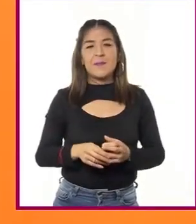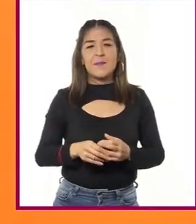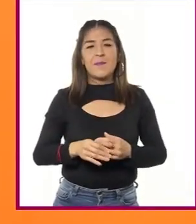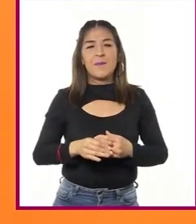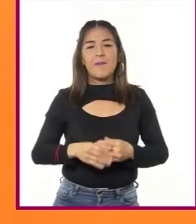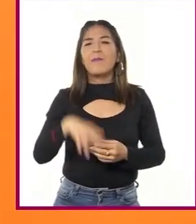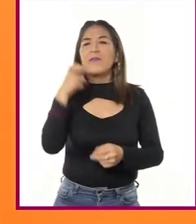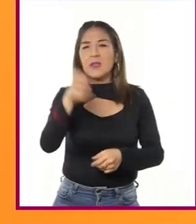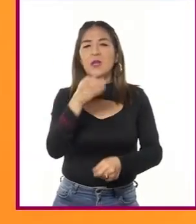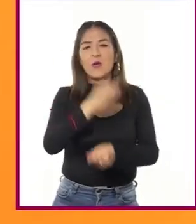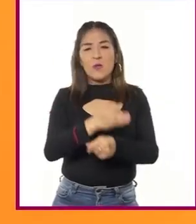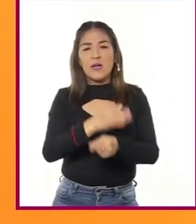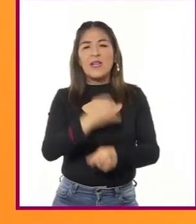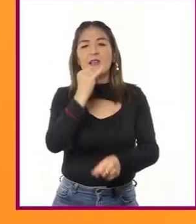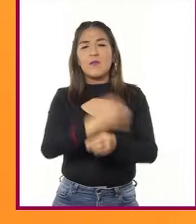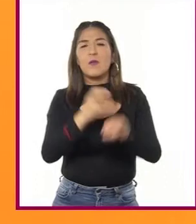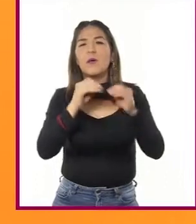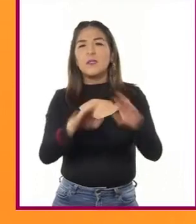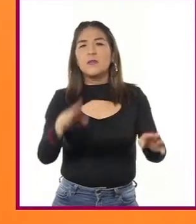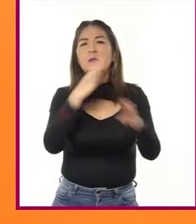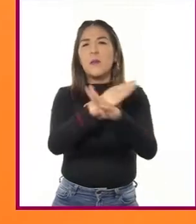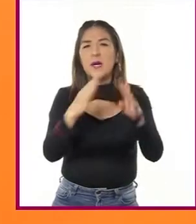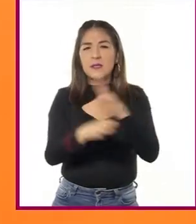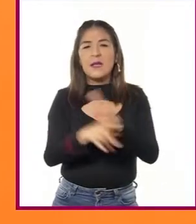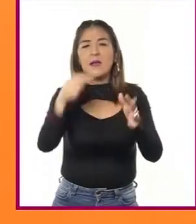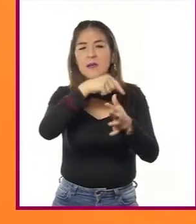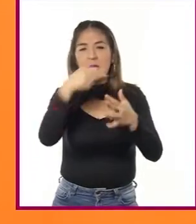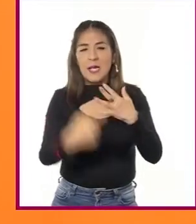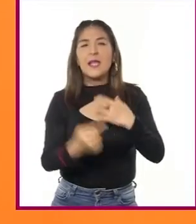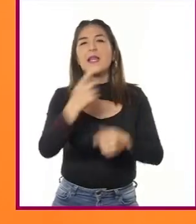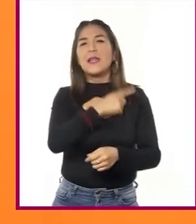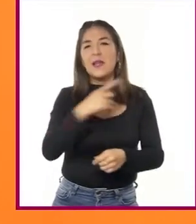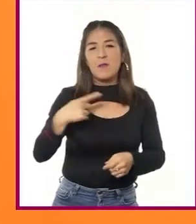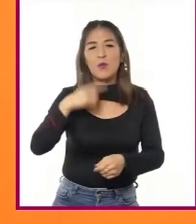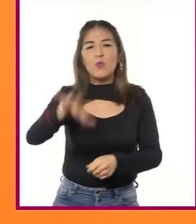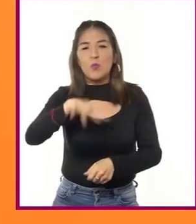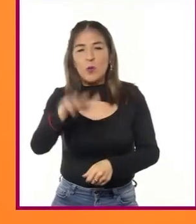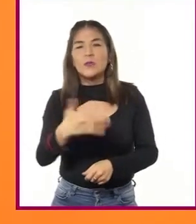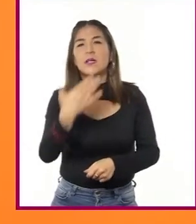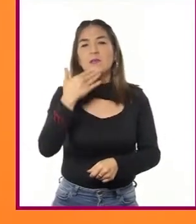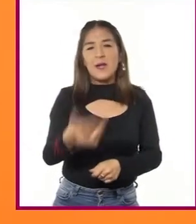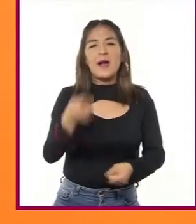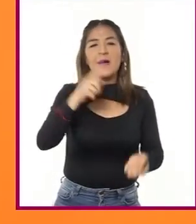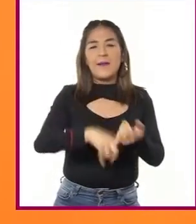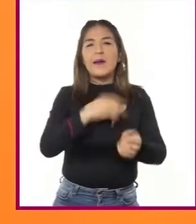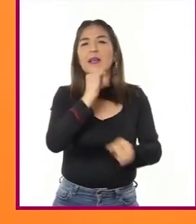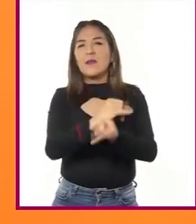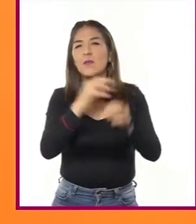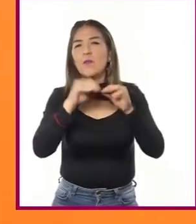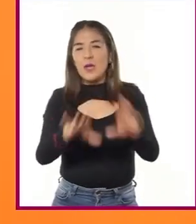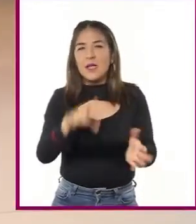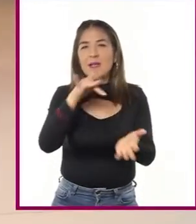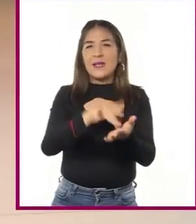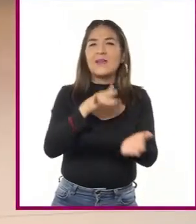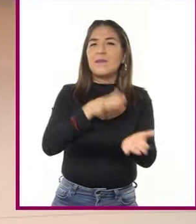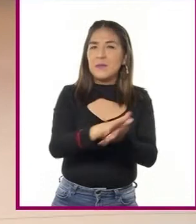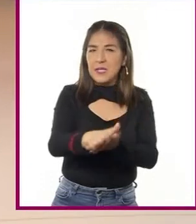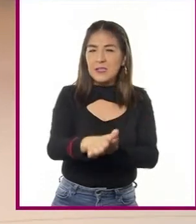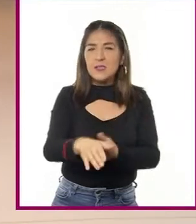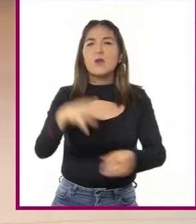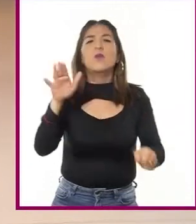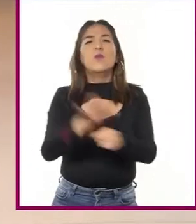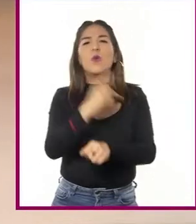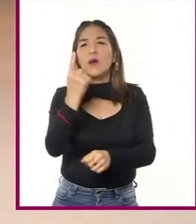de todos estos recursos, debemos plantearnos estrategias de búsqueda en los medios digitales e impresos, porque